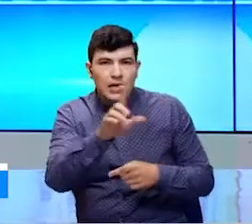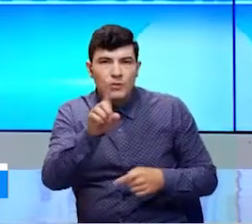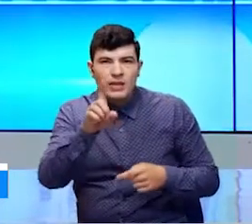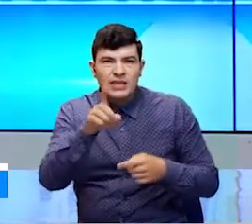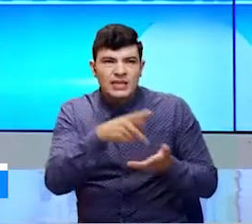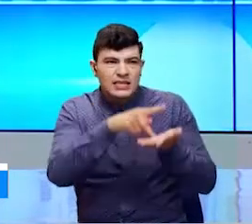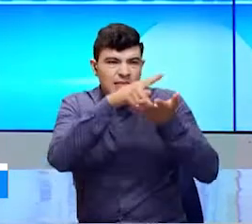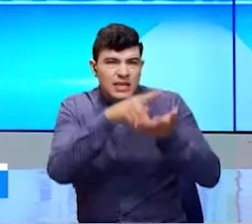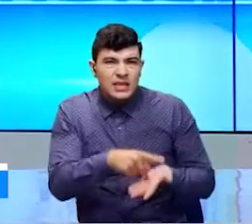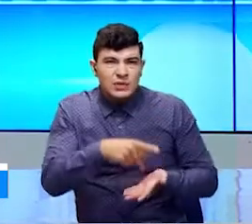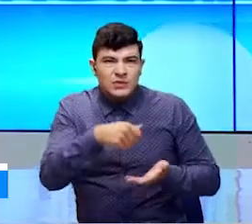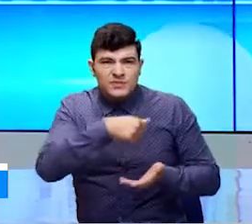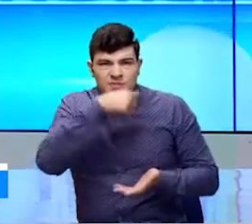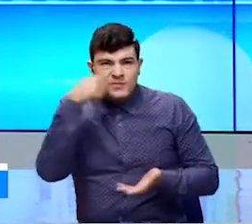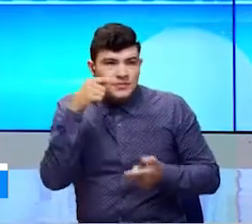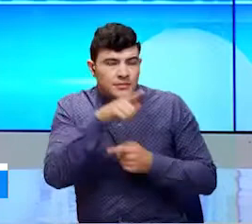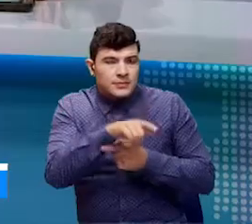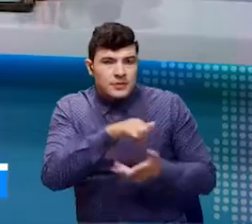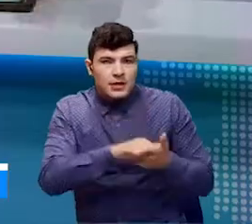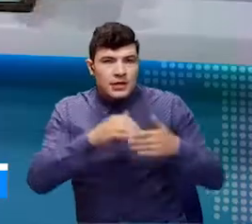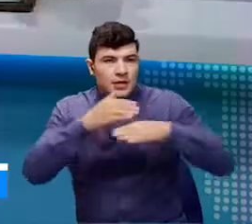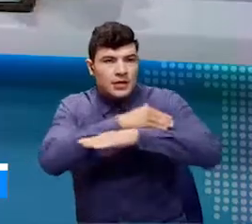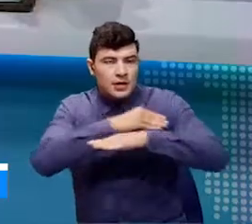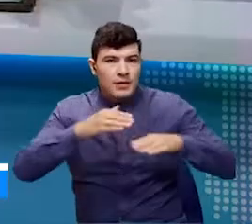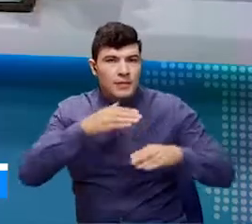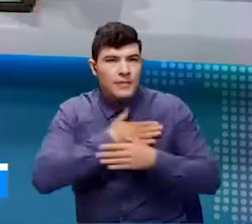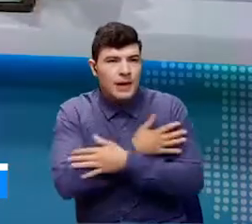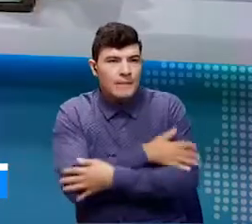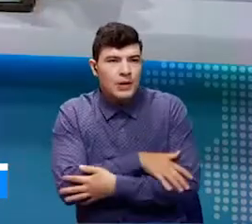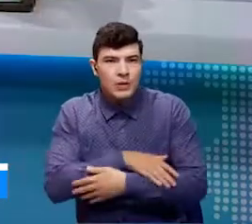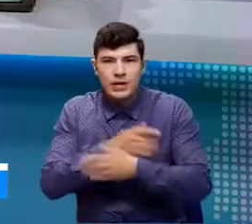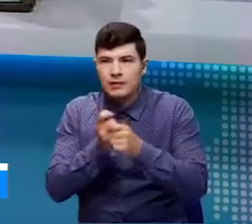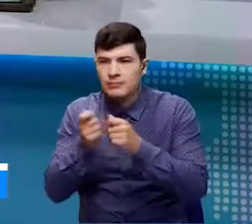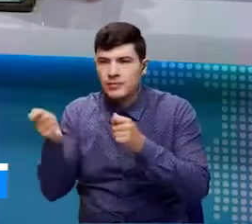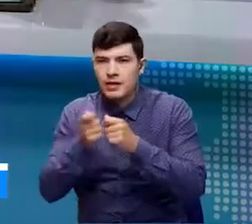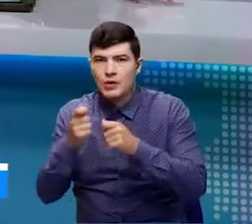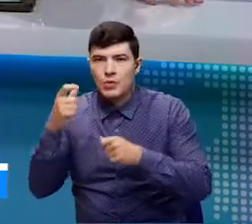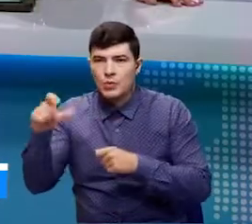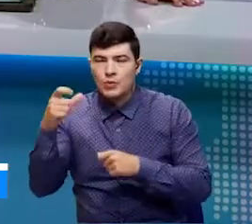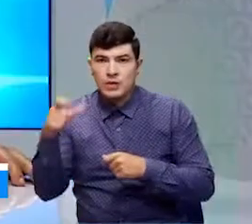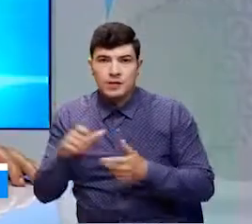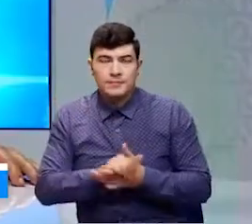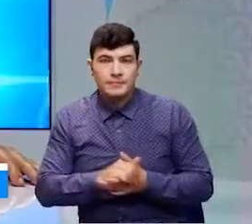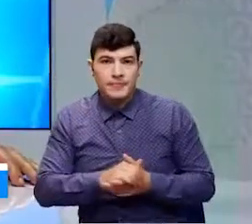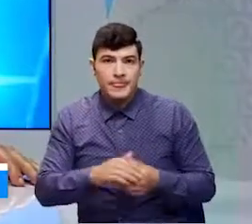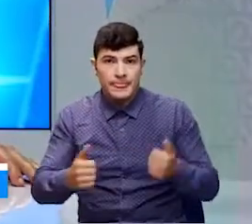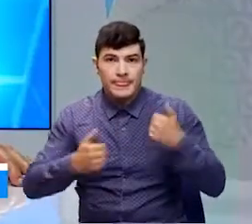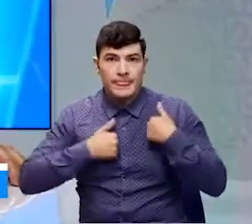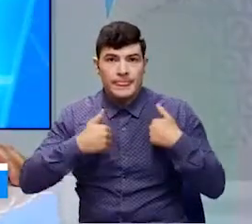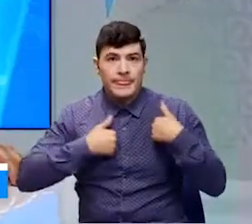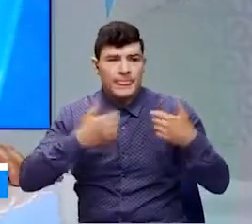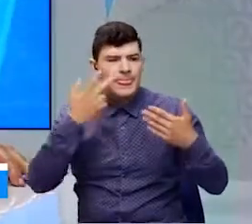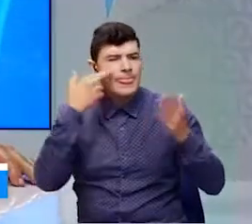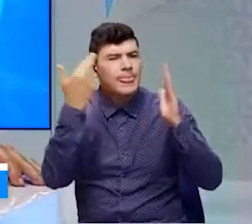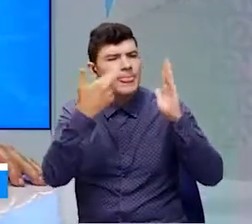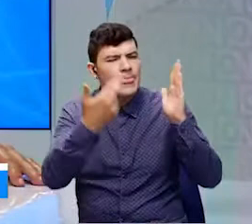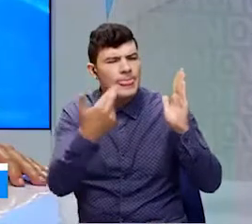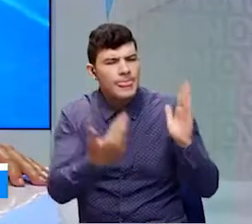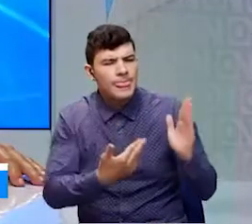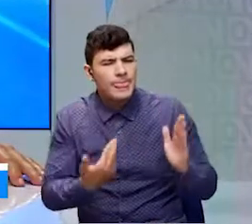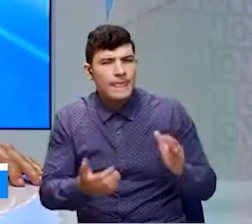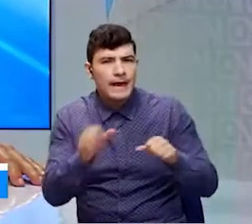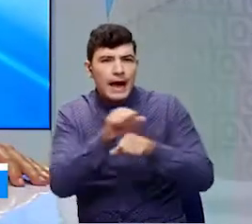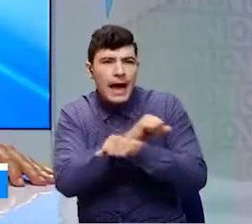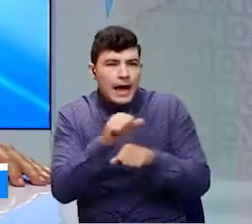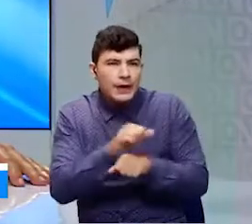cocaína sobre la vía que comunica a Pamplona con Cúcuta. Pues esto se dio cuando los uniformados adelantaban una verificación de vehículos y